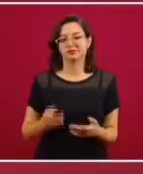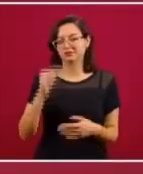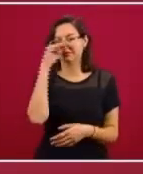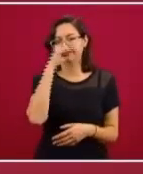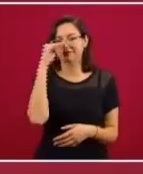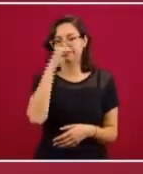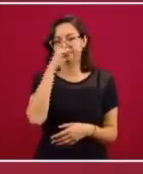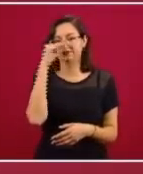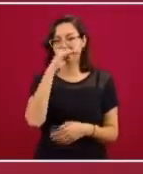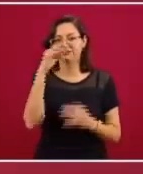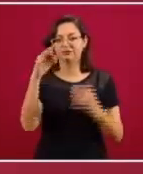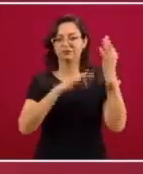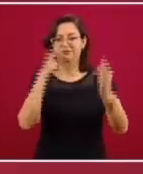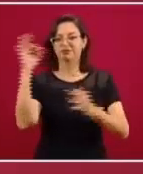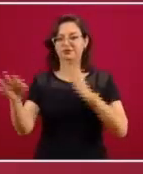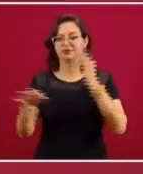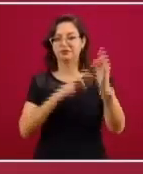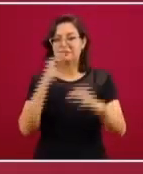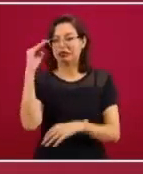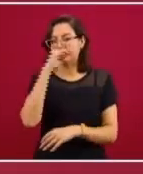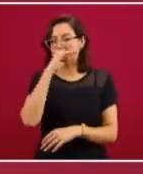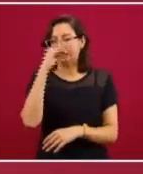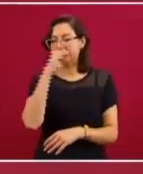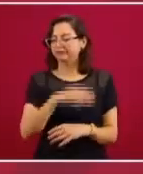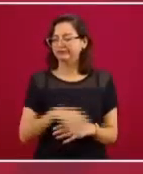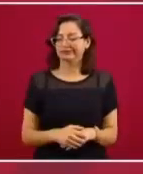gratis, de violín,